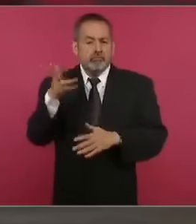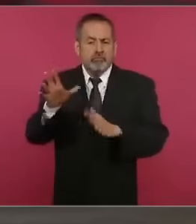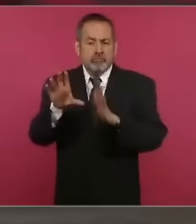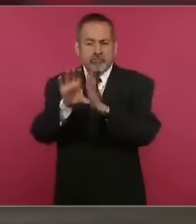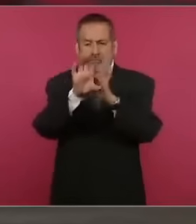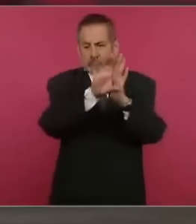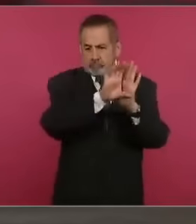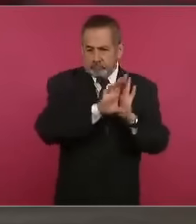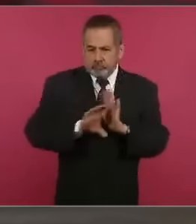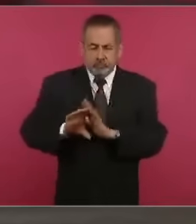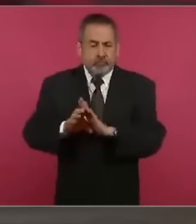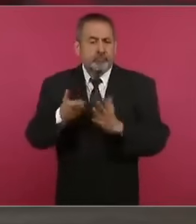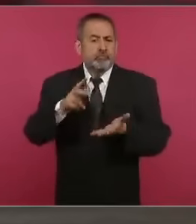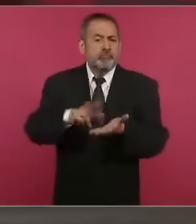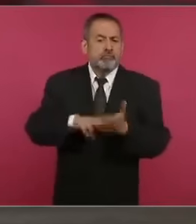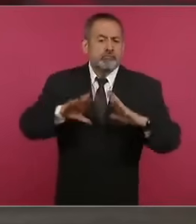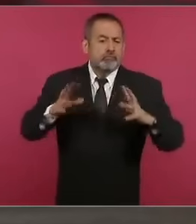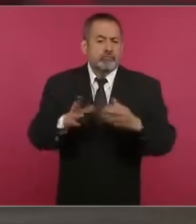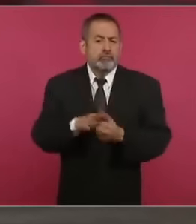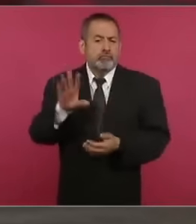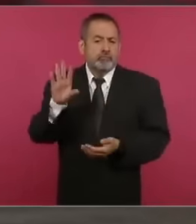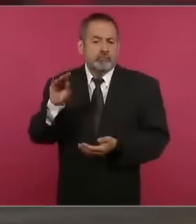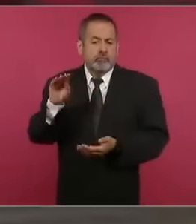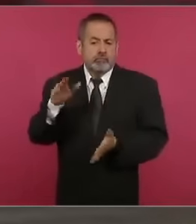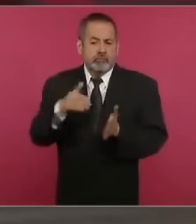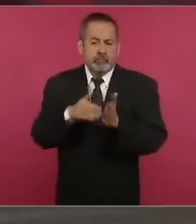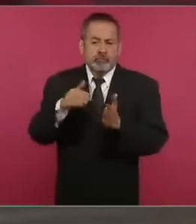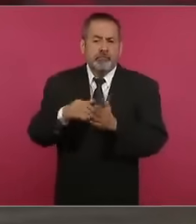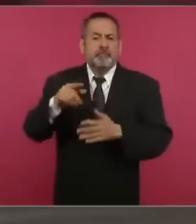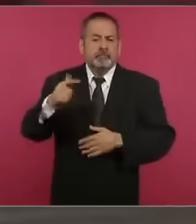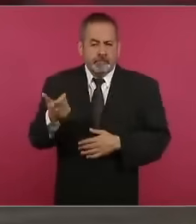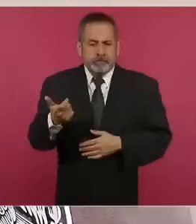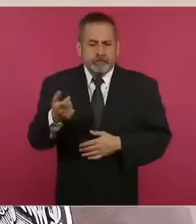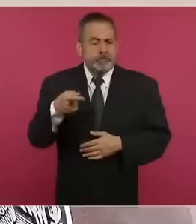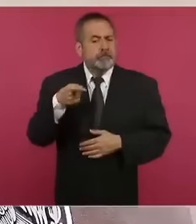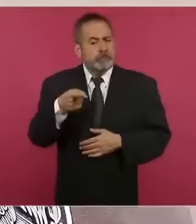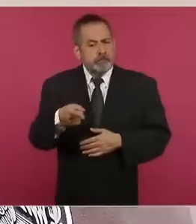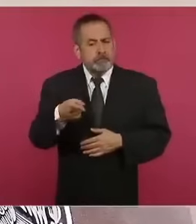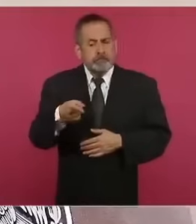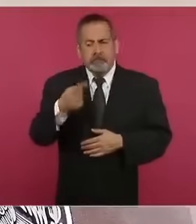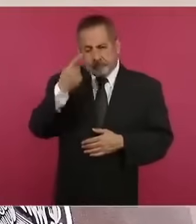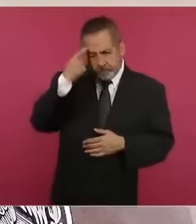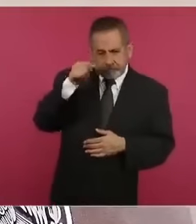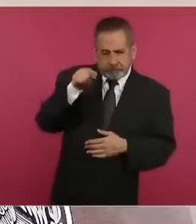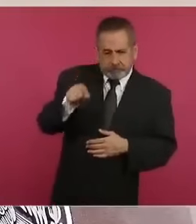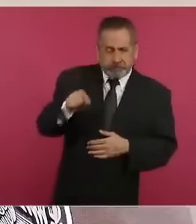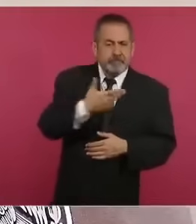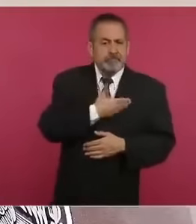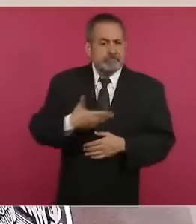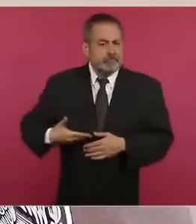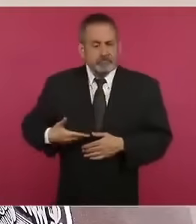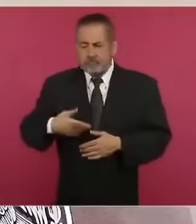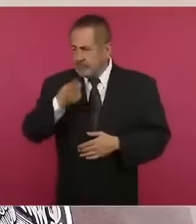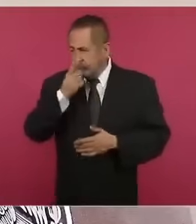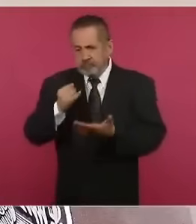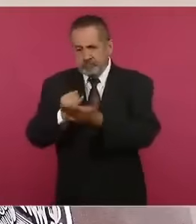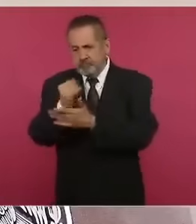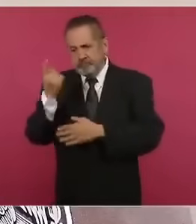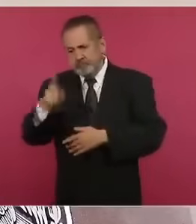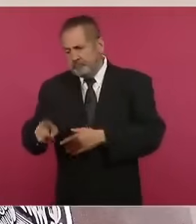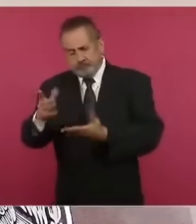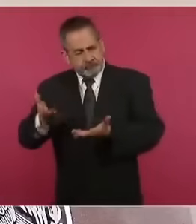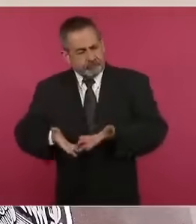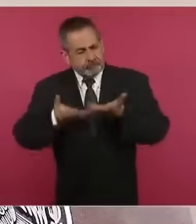El valor de este inmueble es de 90 millones de pesos y sería el inmueble que el presidente dispuso que